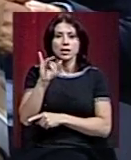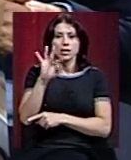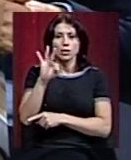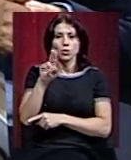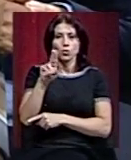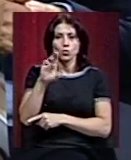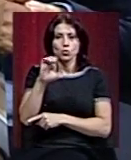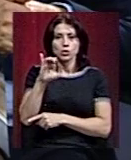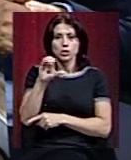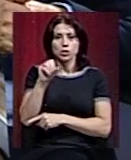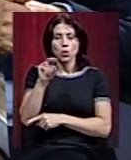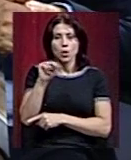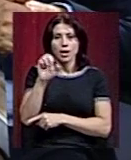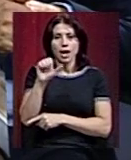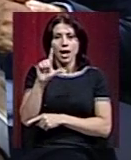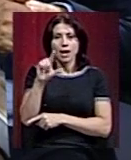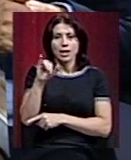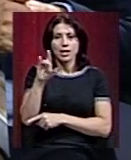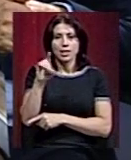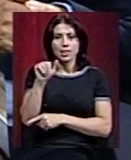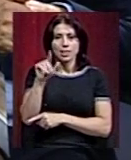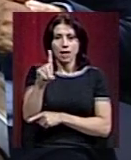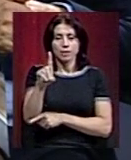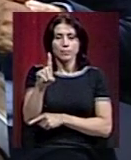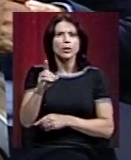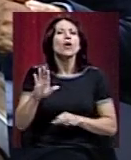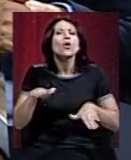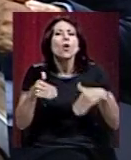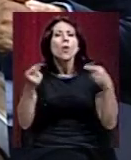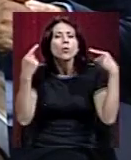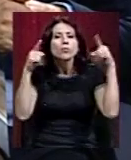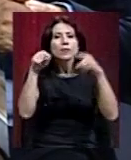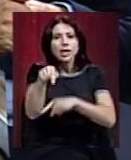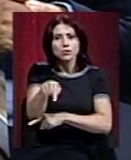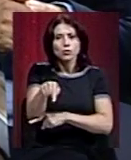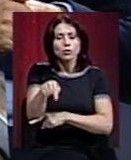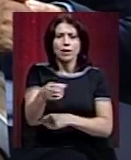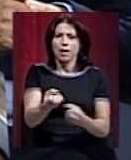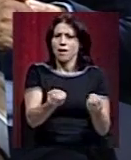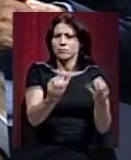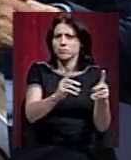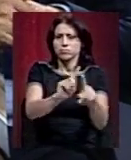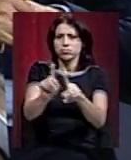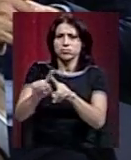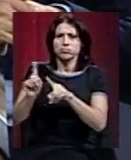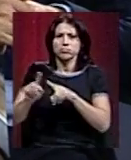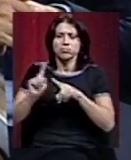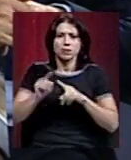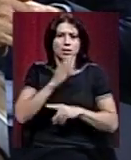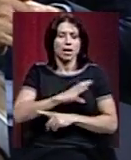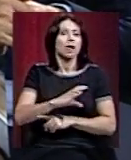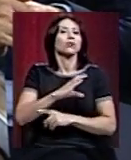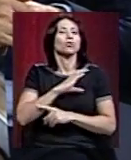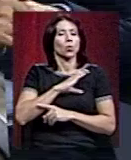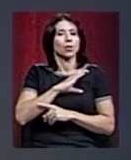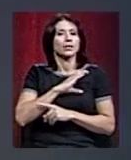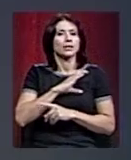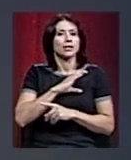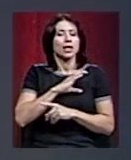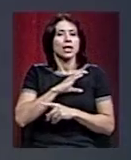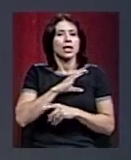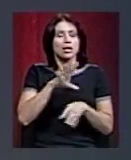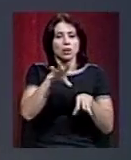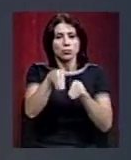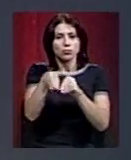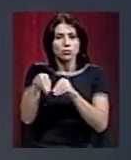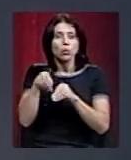bien, ¿cómo se llega a eso? Hay una gran cantidad de factores que concurren. Uno de